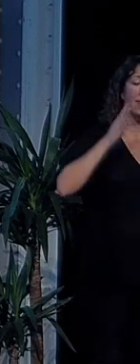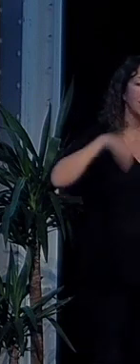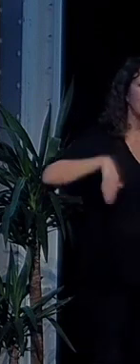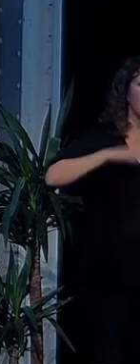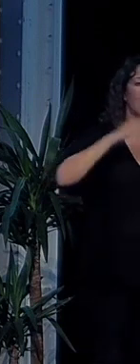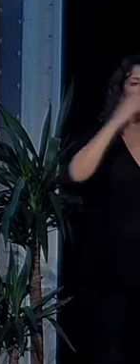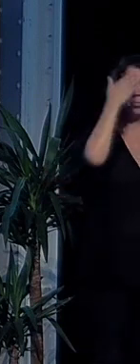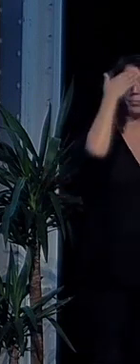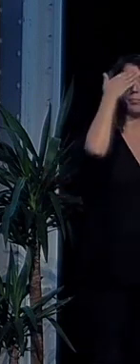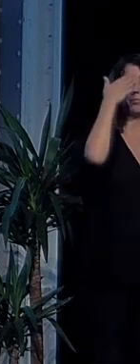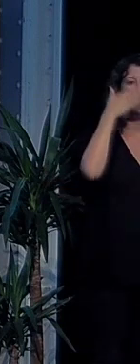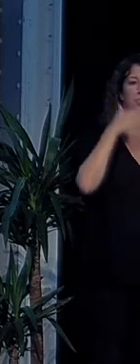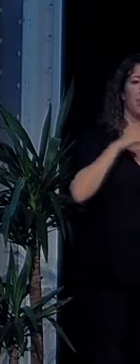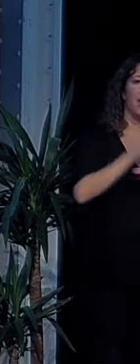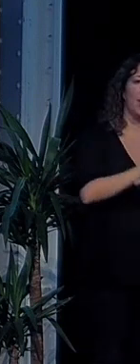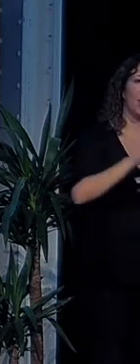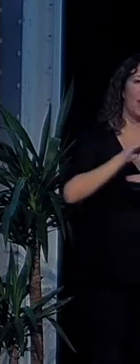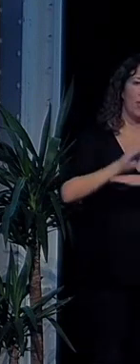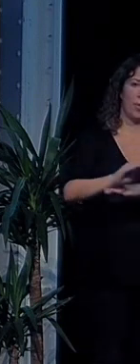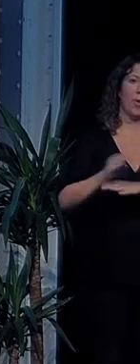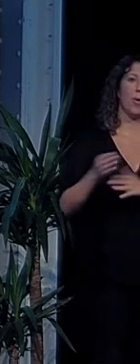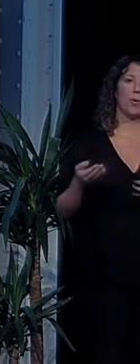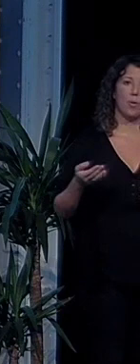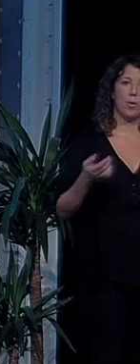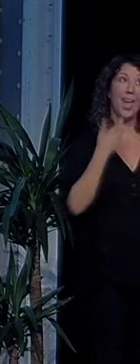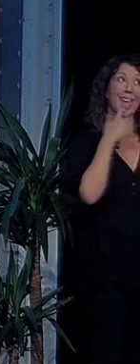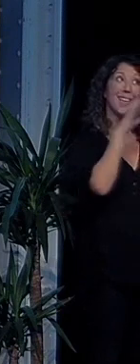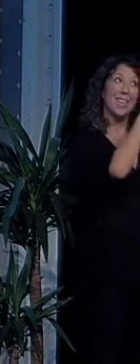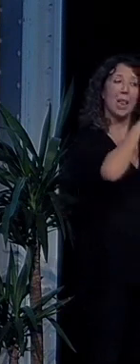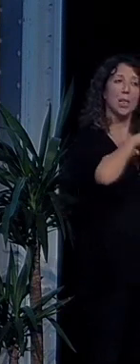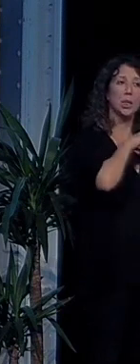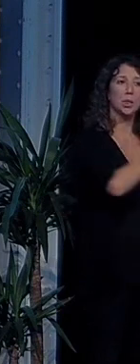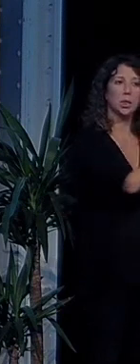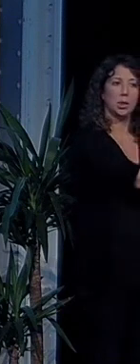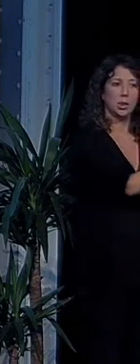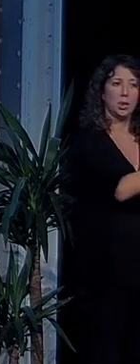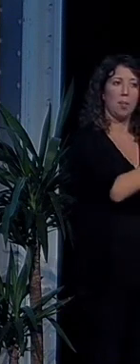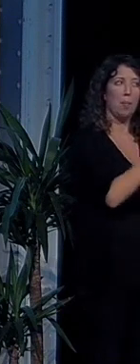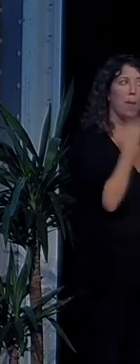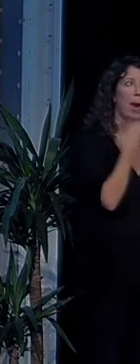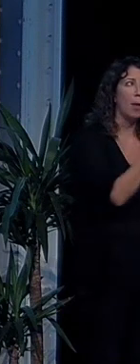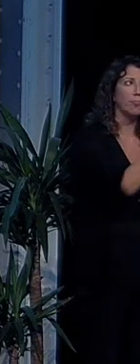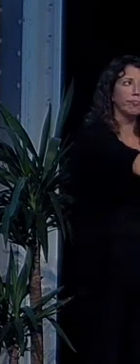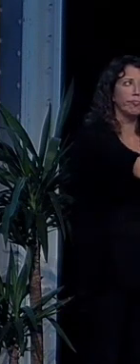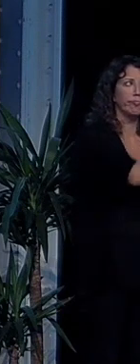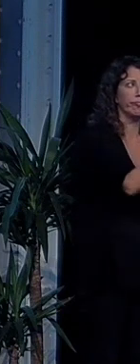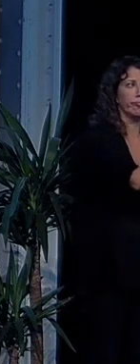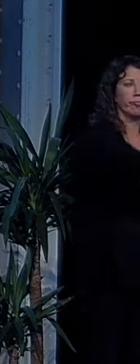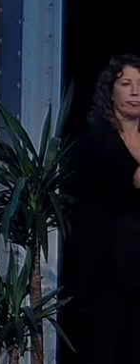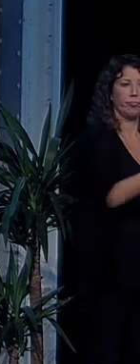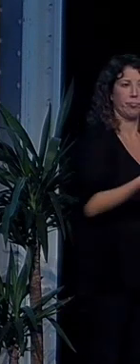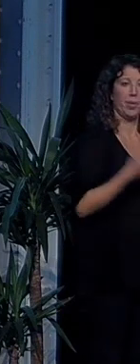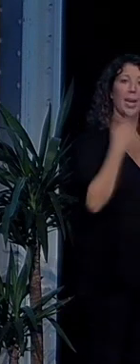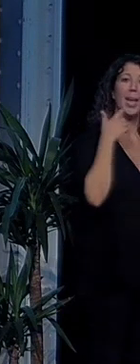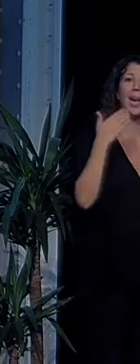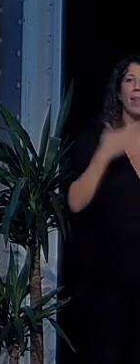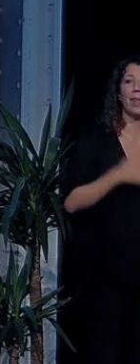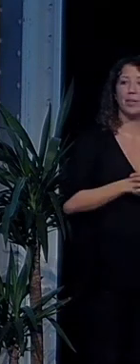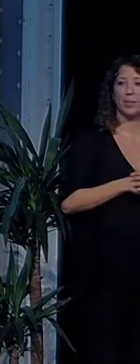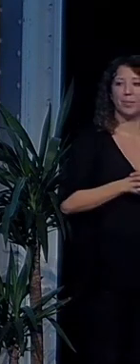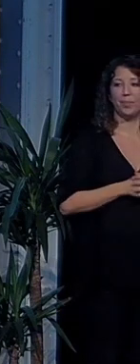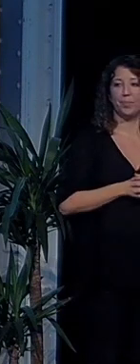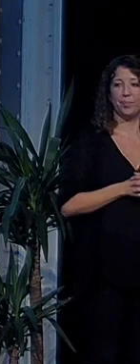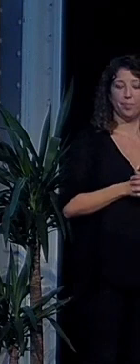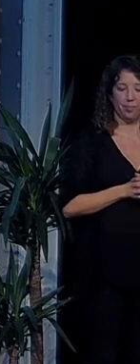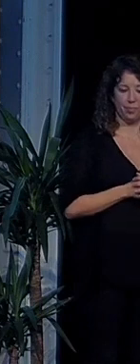educación y meterle caña al Estado para que haga lo suyo, lo que toca. Y gracias. Sí, no, estoy